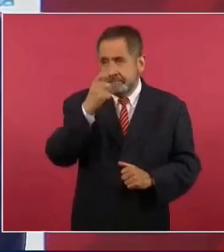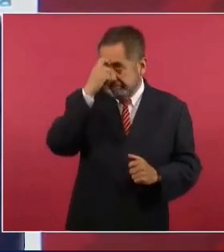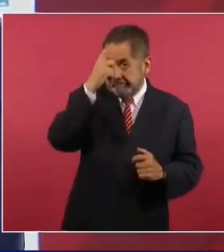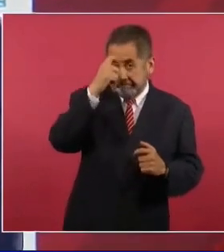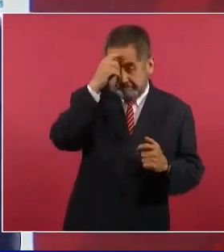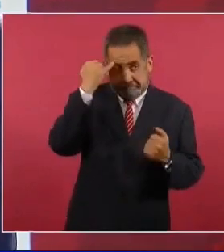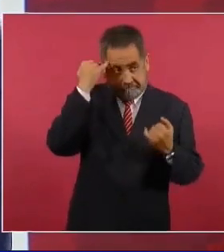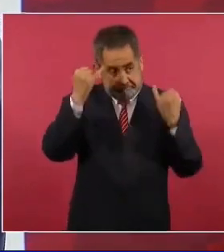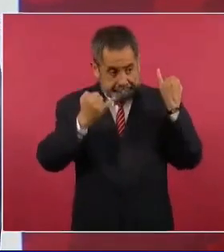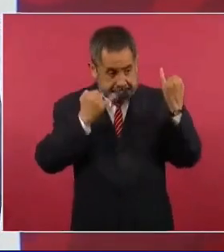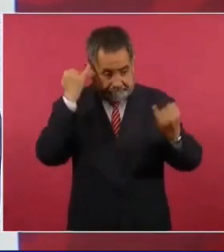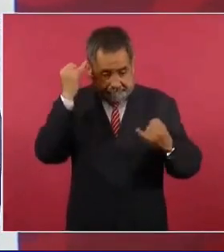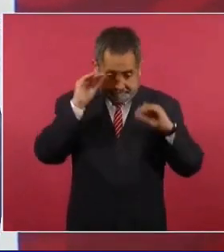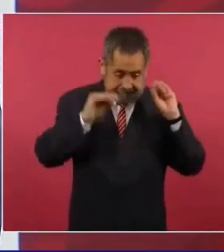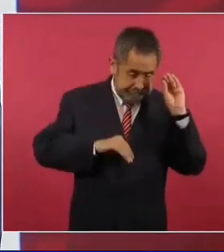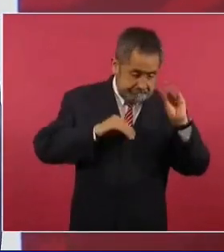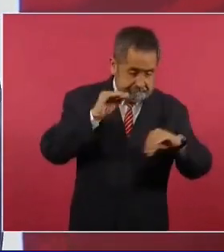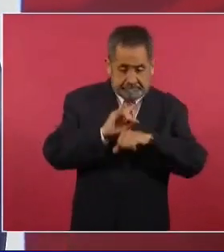inventar